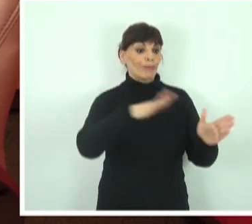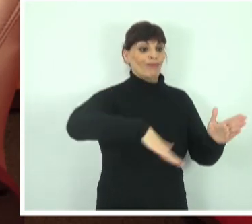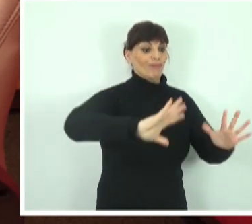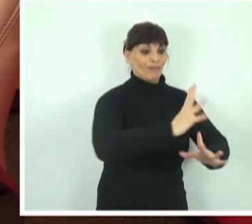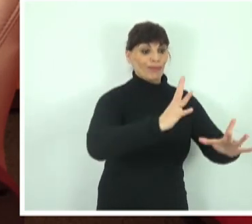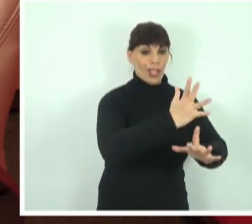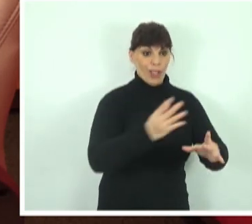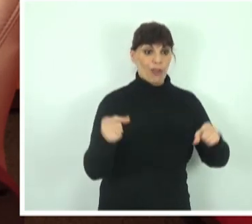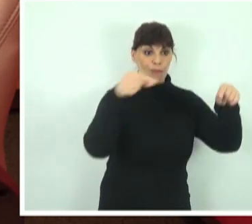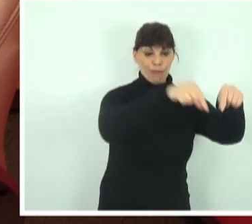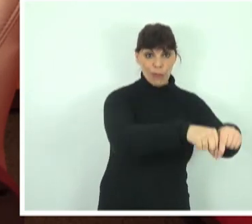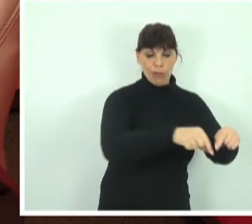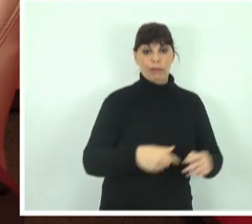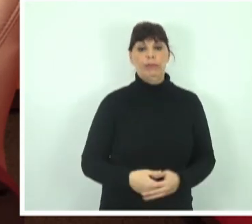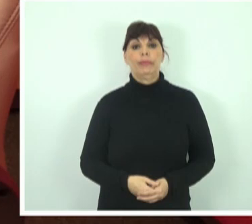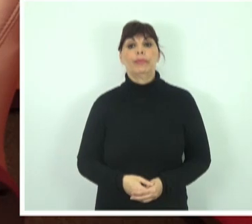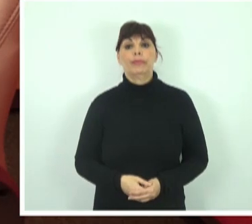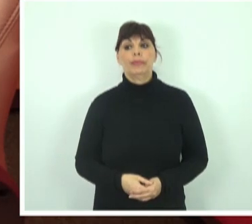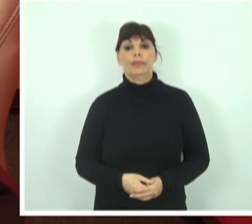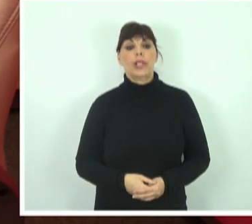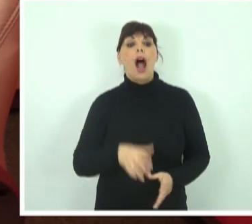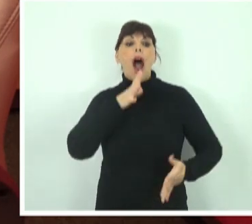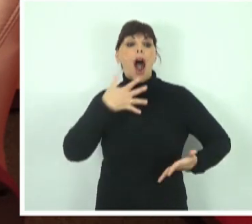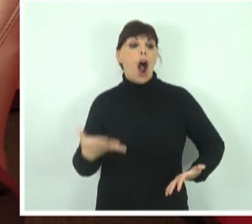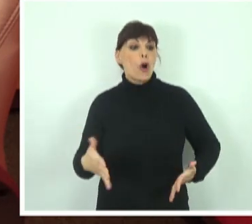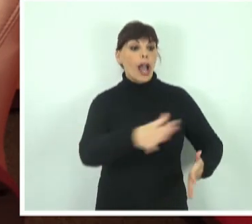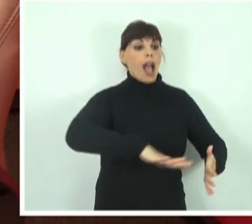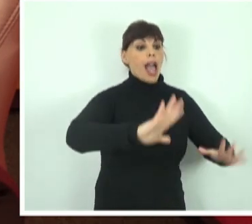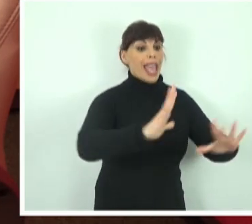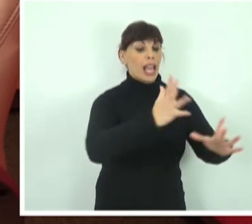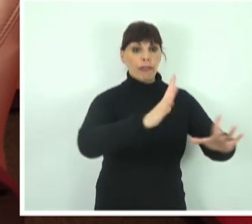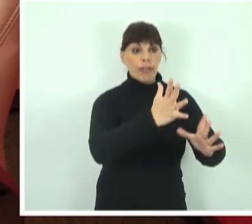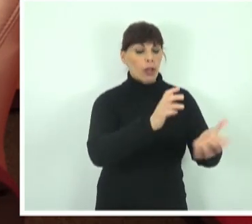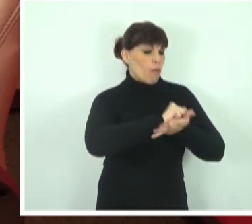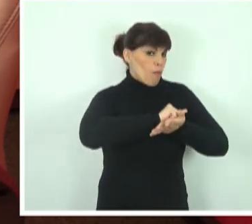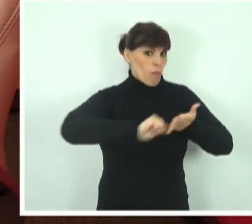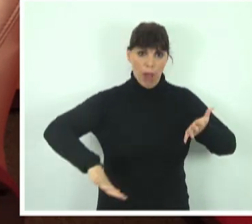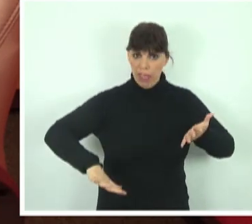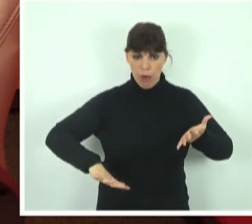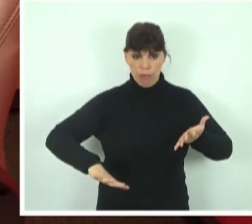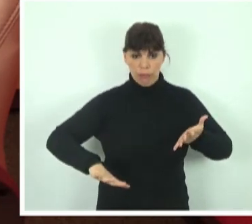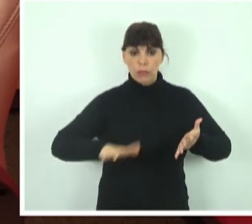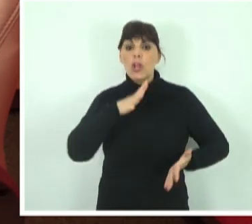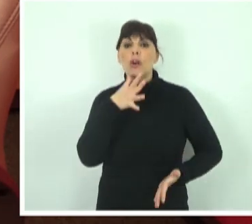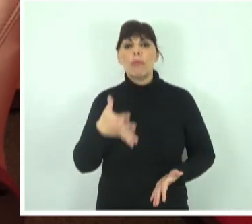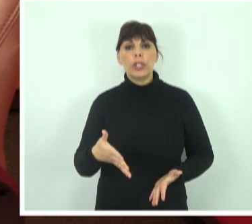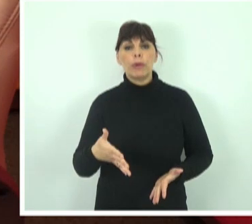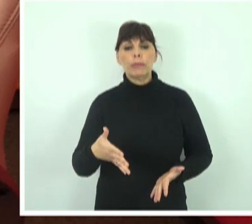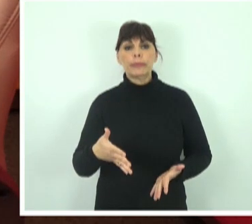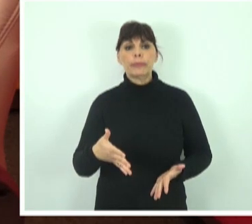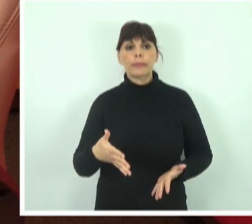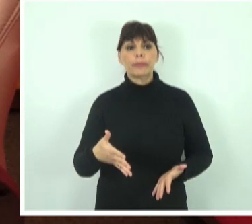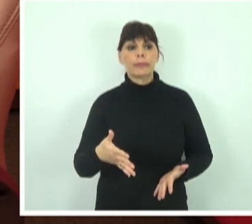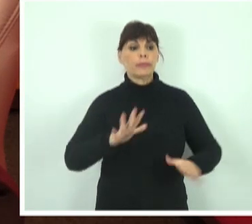el infierno está vacío. El infierno está vacío porque el